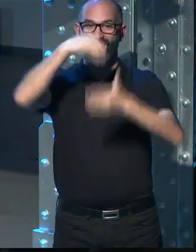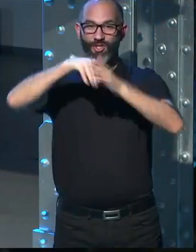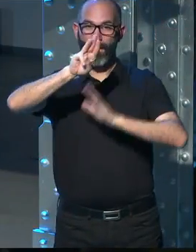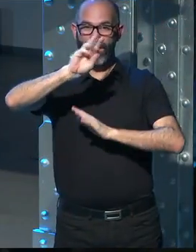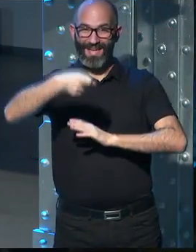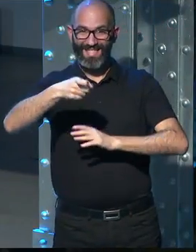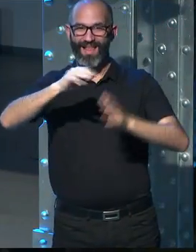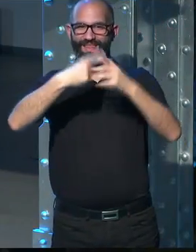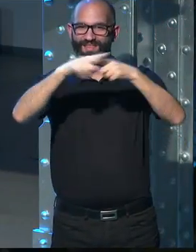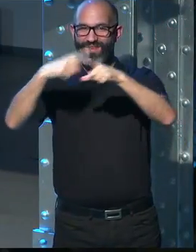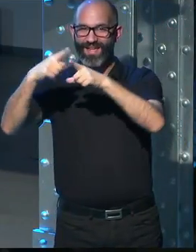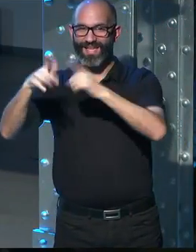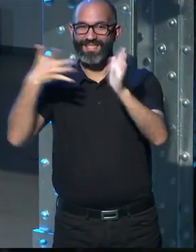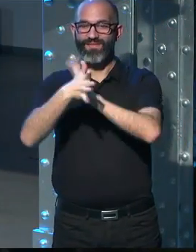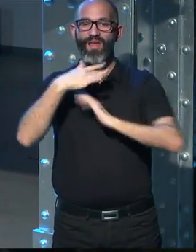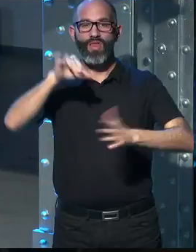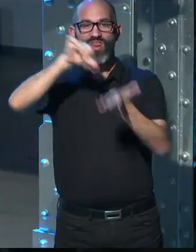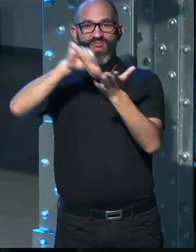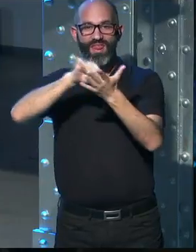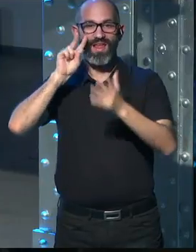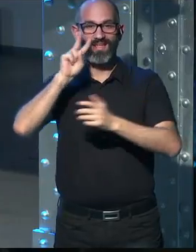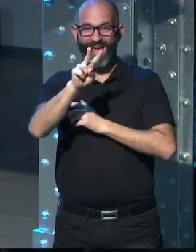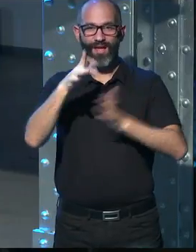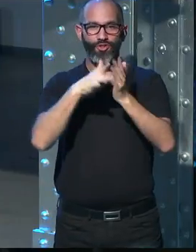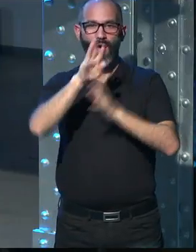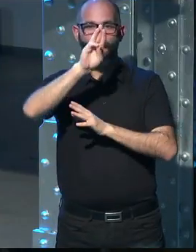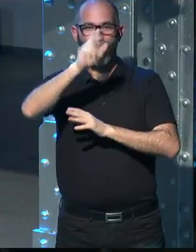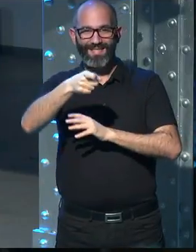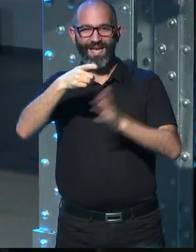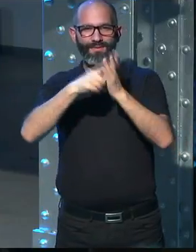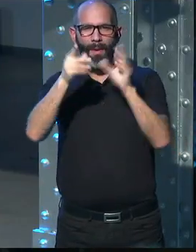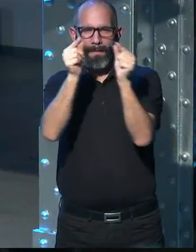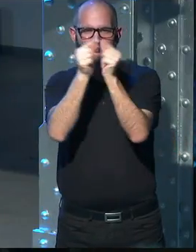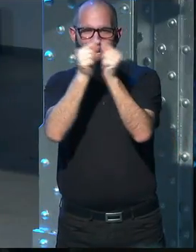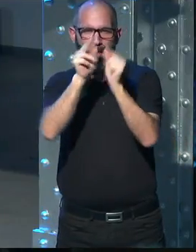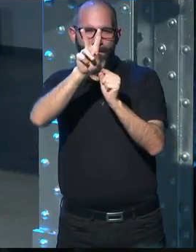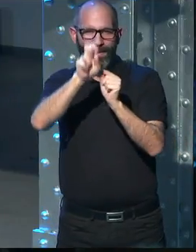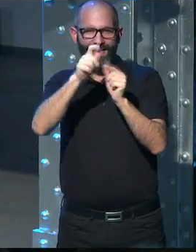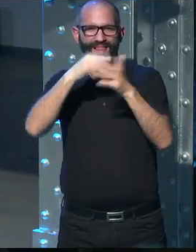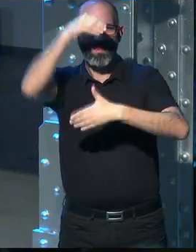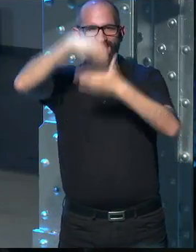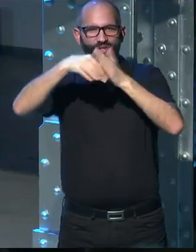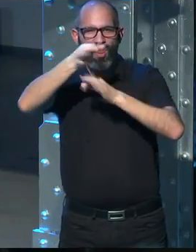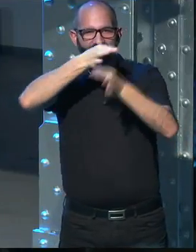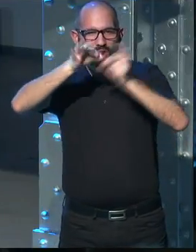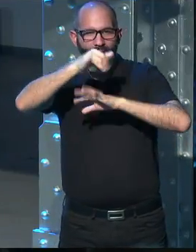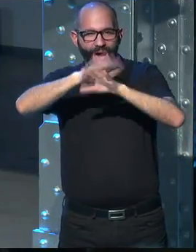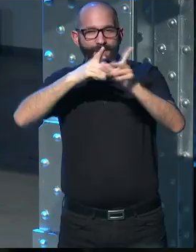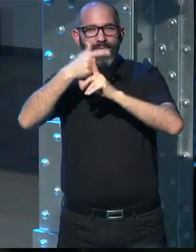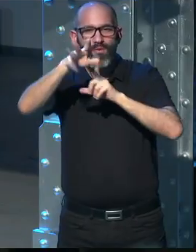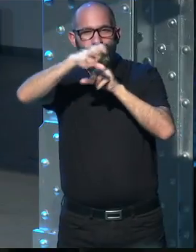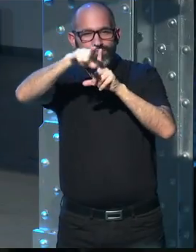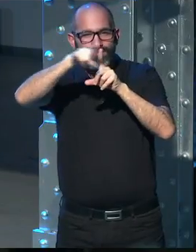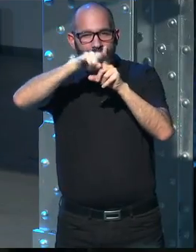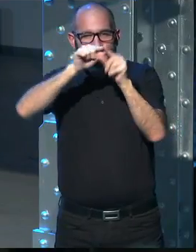zona central de la retina, lo que denominamos fóvea, los píxeles son muy pequeñitos, están compuestos por células que tienen campos receptores diminutos y que